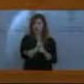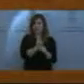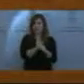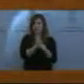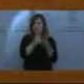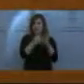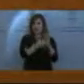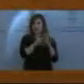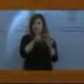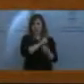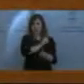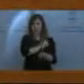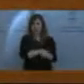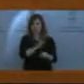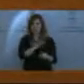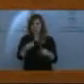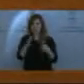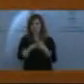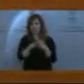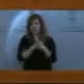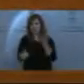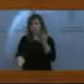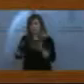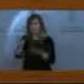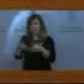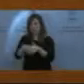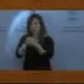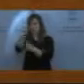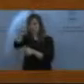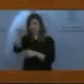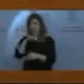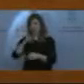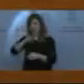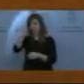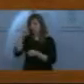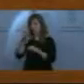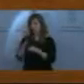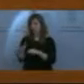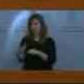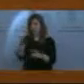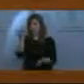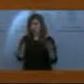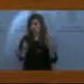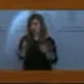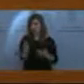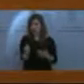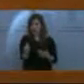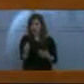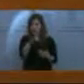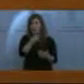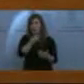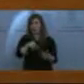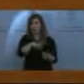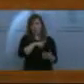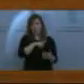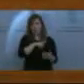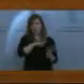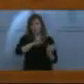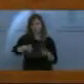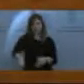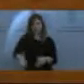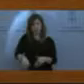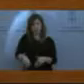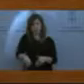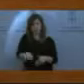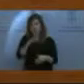deporte y la estructura y la compara con las otras 17 comunidades autónomas y están comparadas, estamos en el furgón de cola y cada vez peor, por